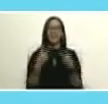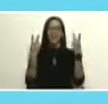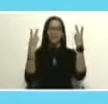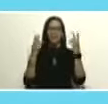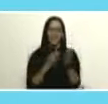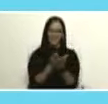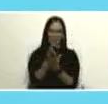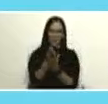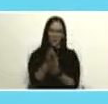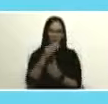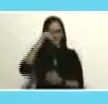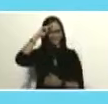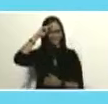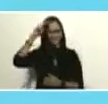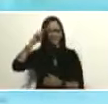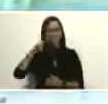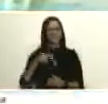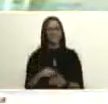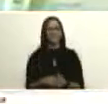siempre!